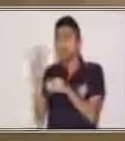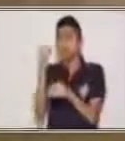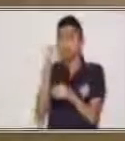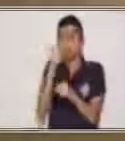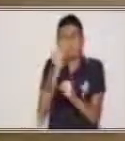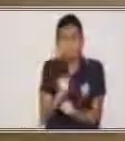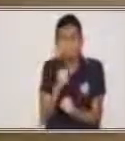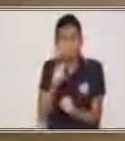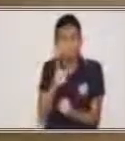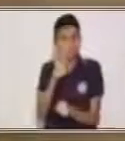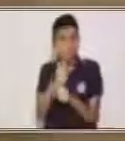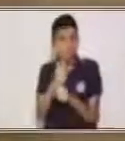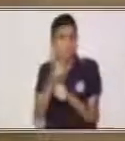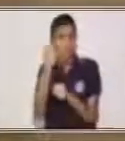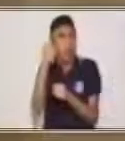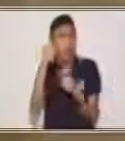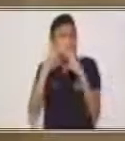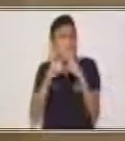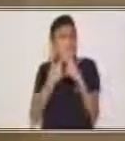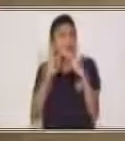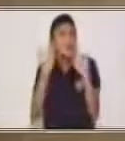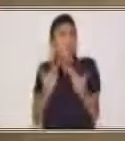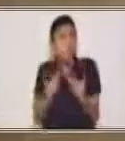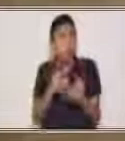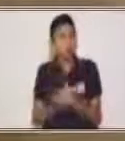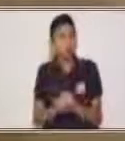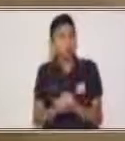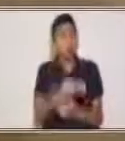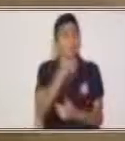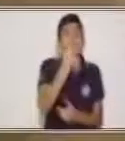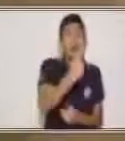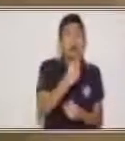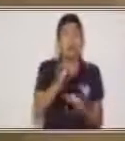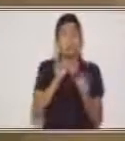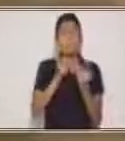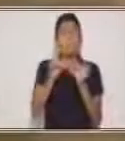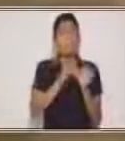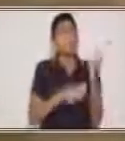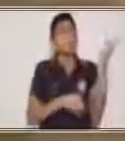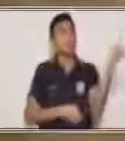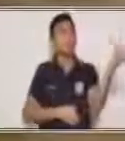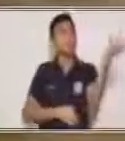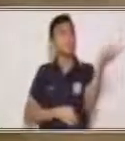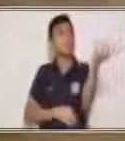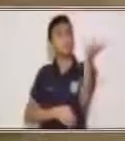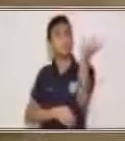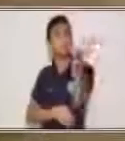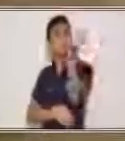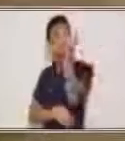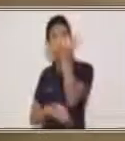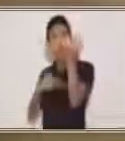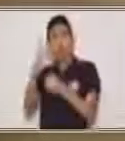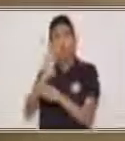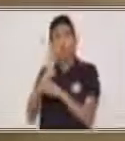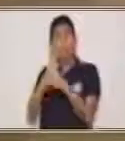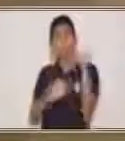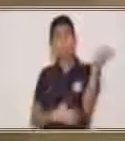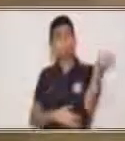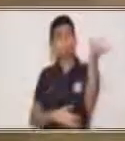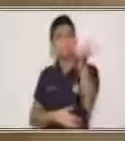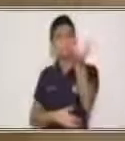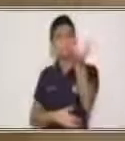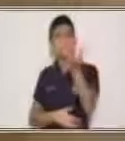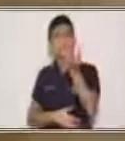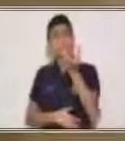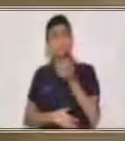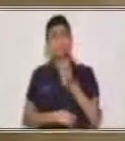diversidad cultural del país. Cada pueblo que pasó o se quedó trajo elementos culturales. El pueblo maya